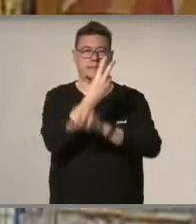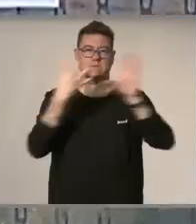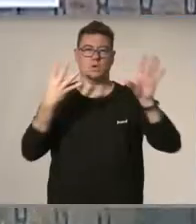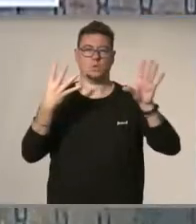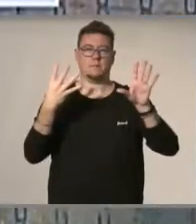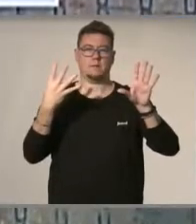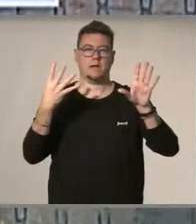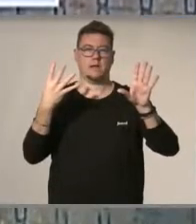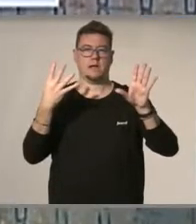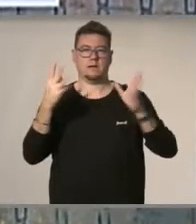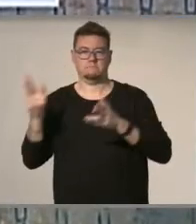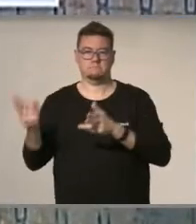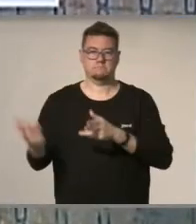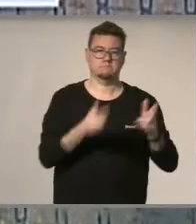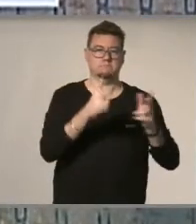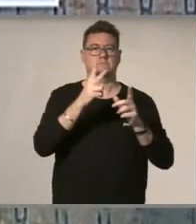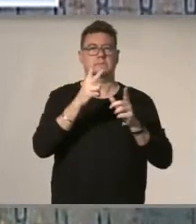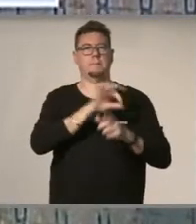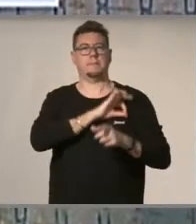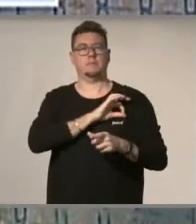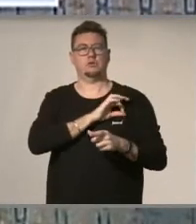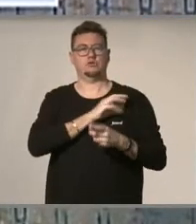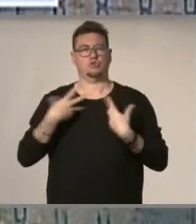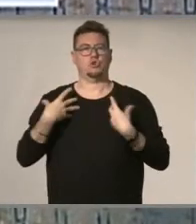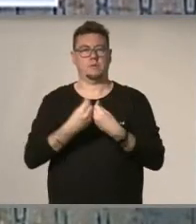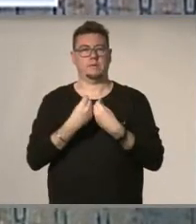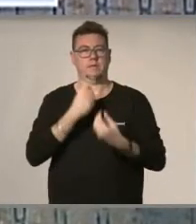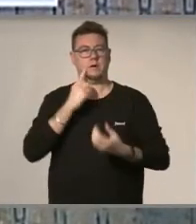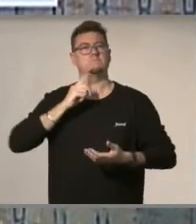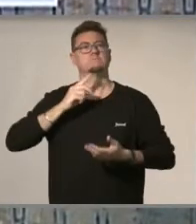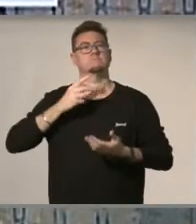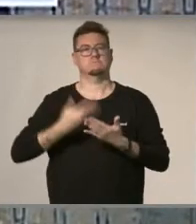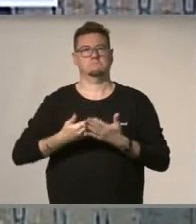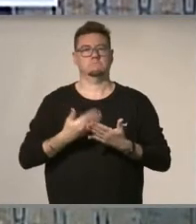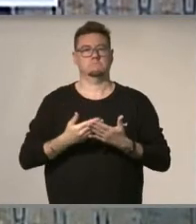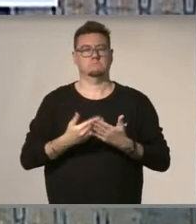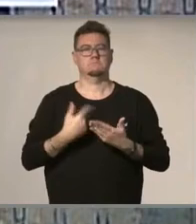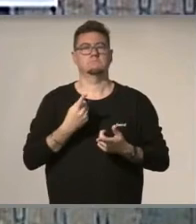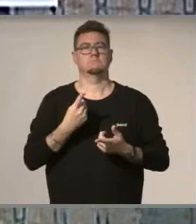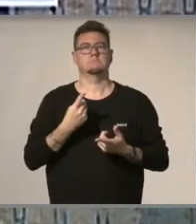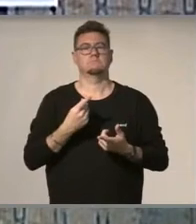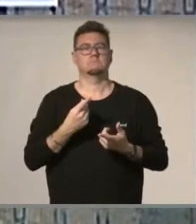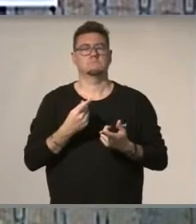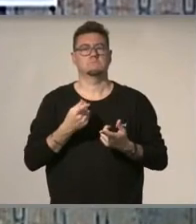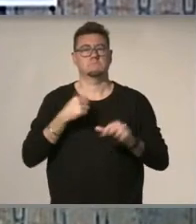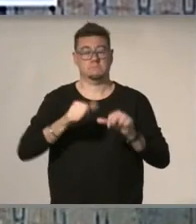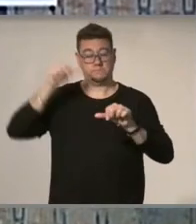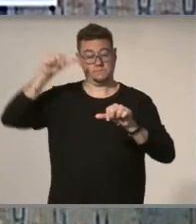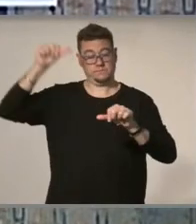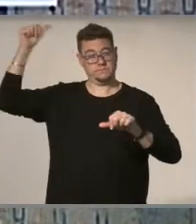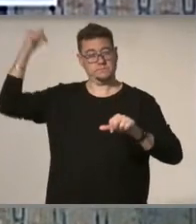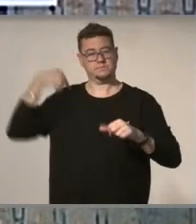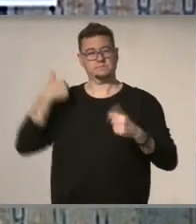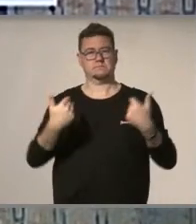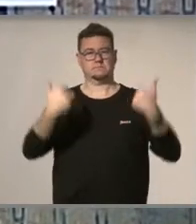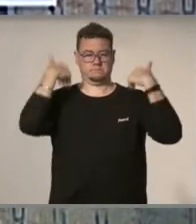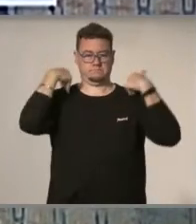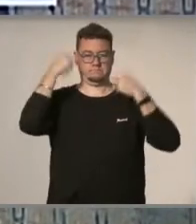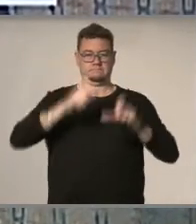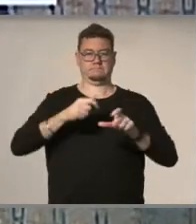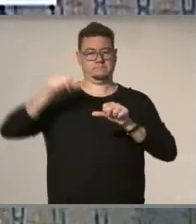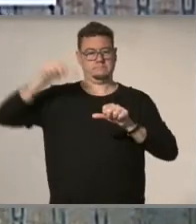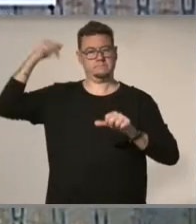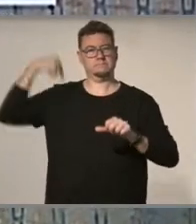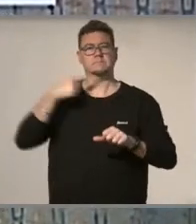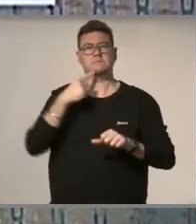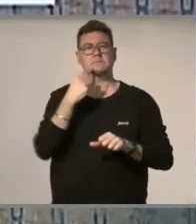29ª edición de los Premios Convivencia, certifica que en los antecedentes que obran a mi cargo resulta que